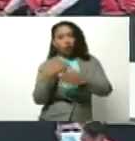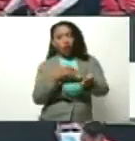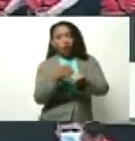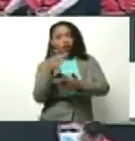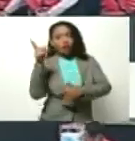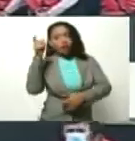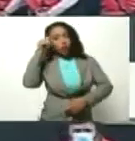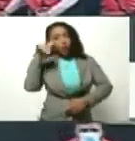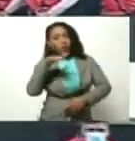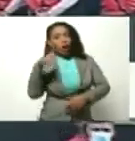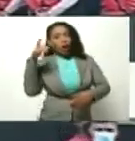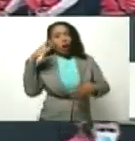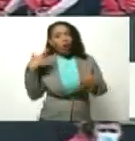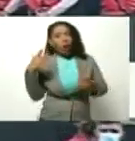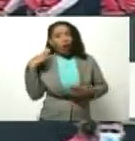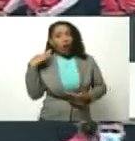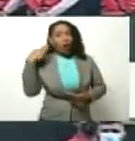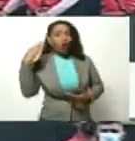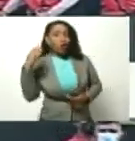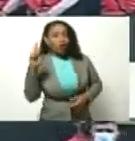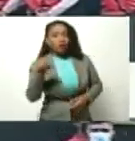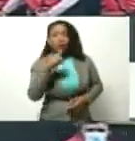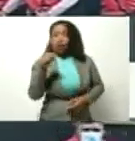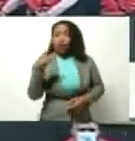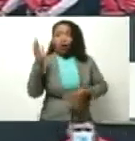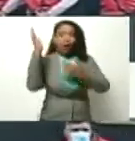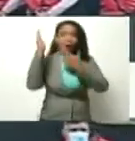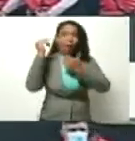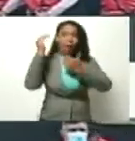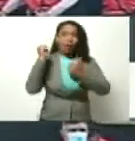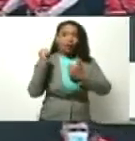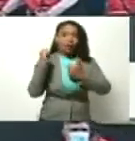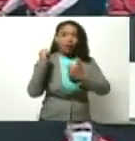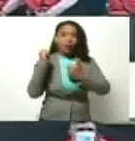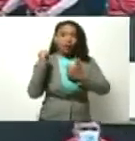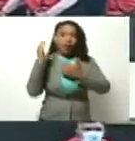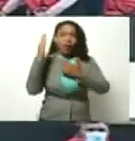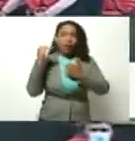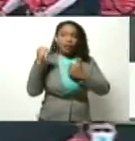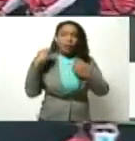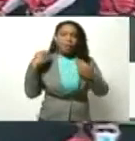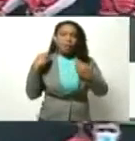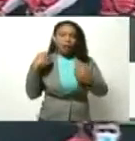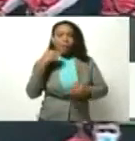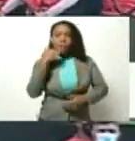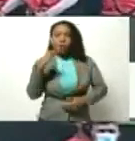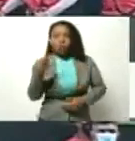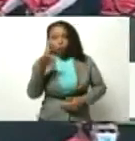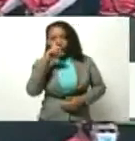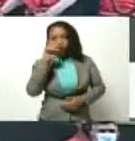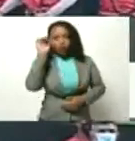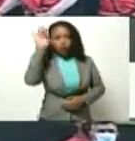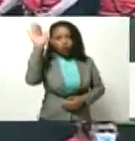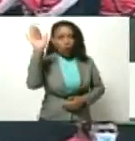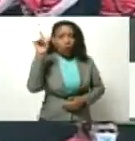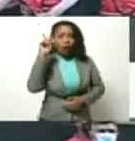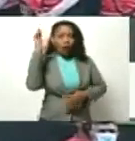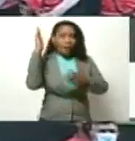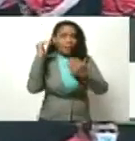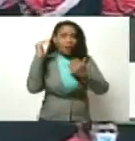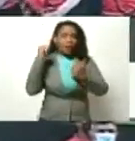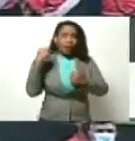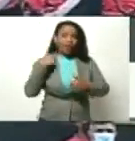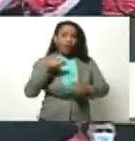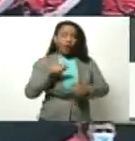lealtad de ese pueblo al cual los eligió sino la esperanza la esperanza para los próximos años una esperanza